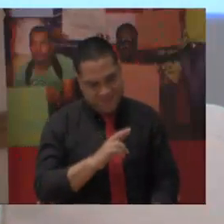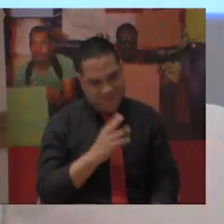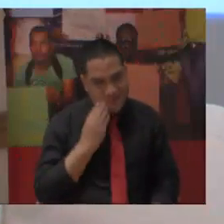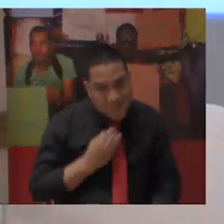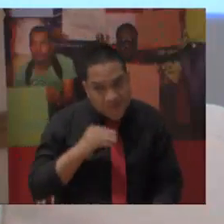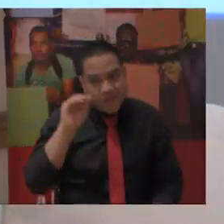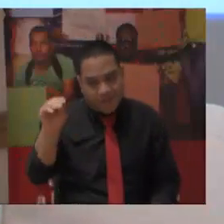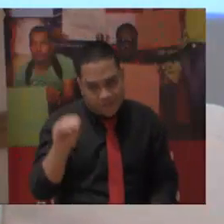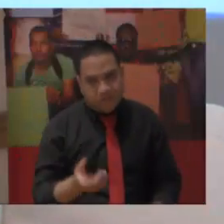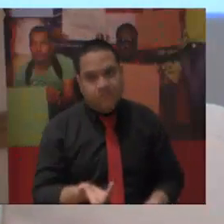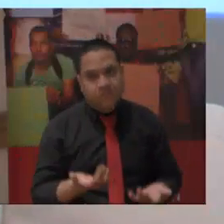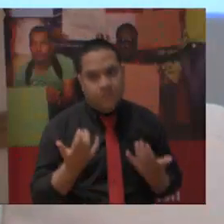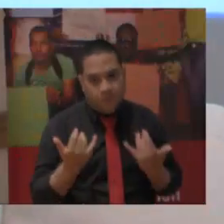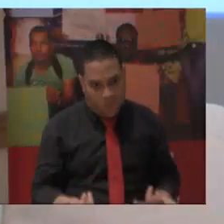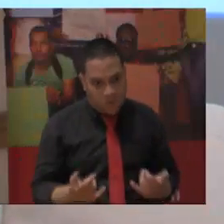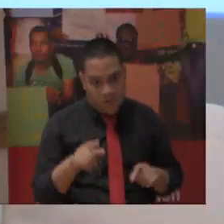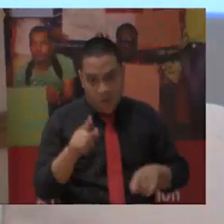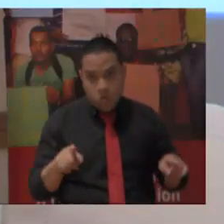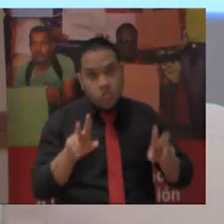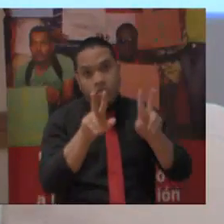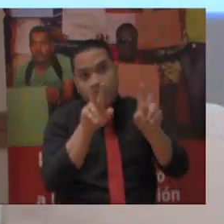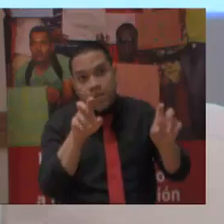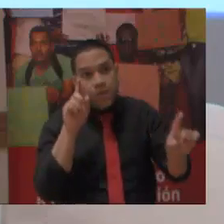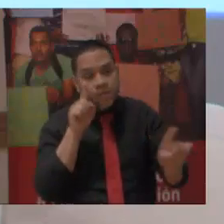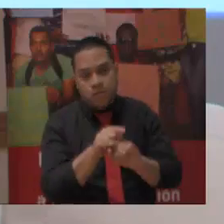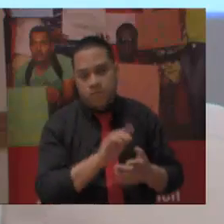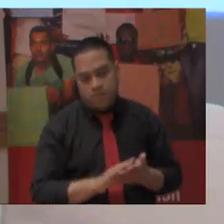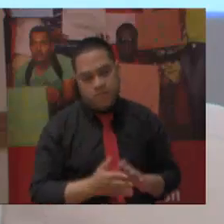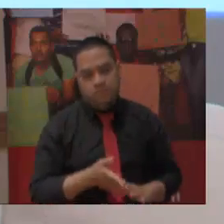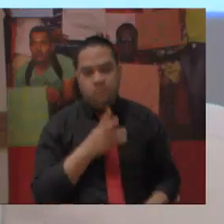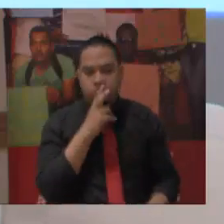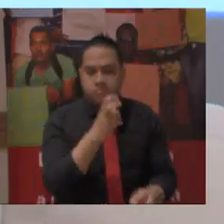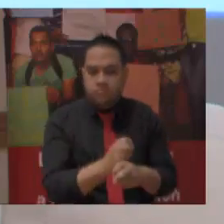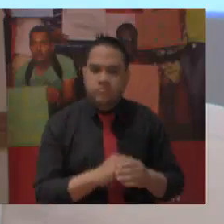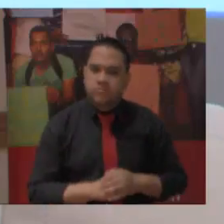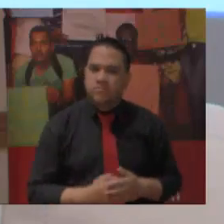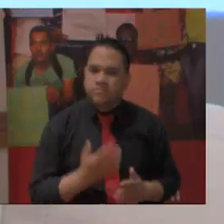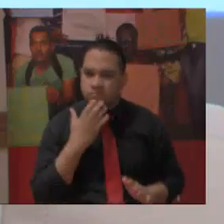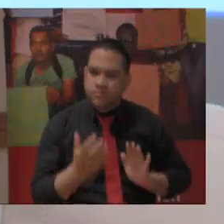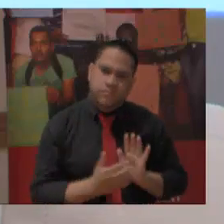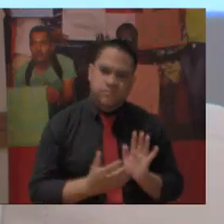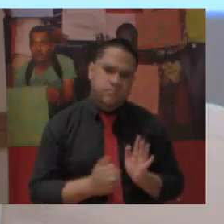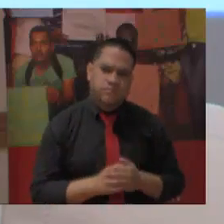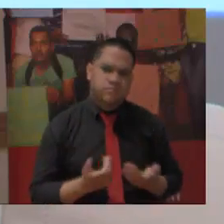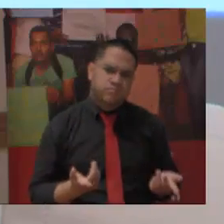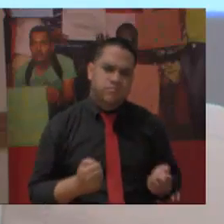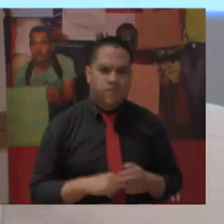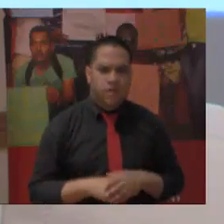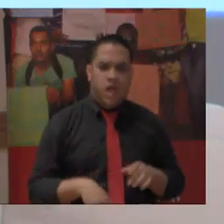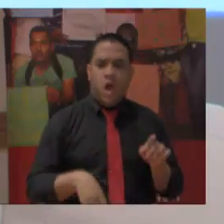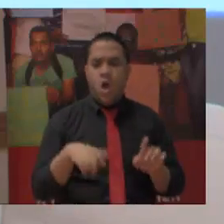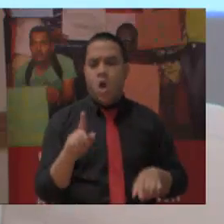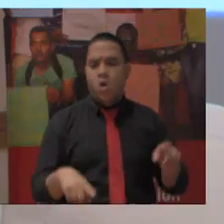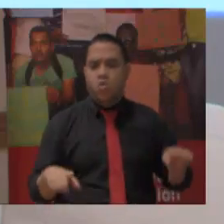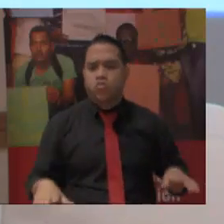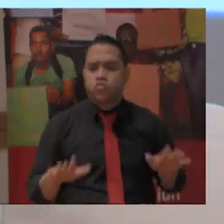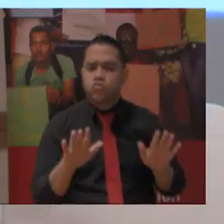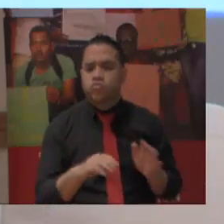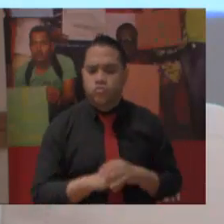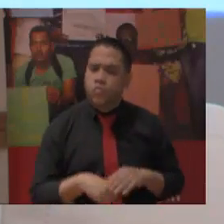experiencia que nosotros tenemos hoy en día, quienes trabajamos por la paz, es muy difícil. Cuando nos acercamos a quienes tienen la capacidad de